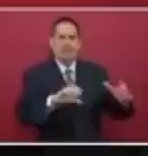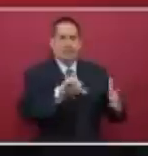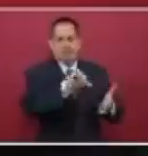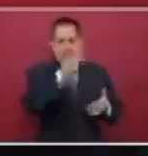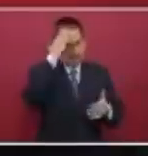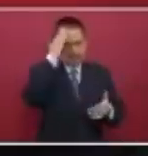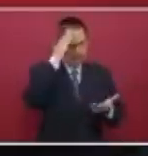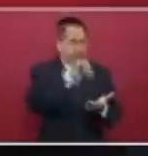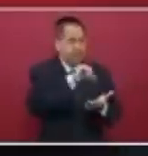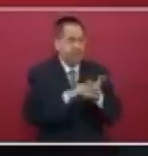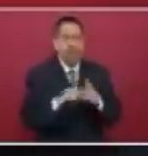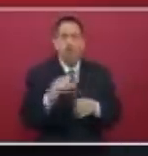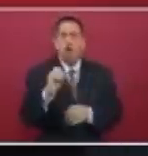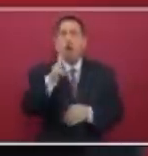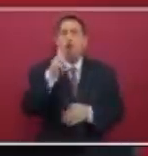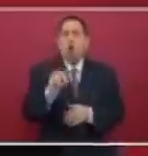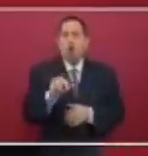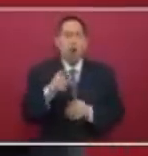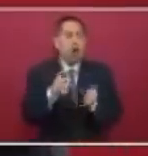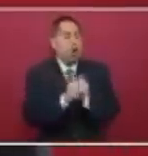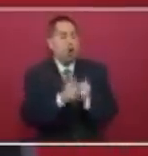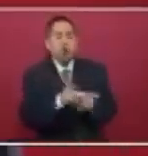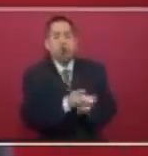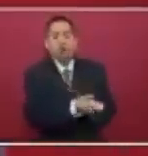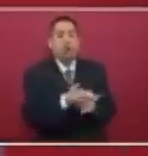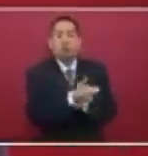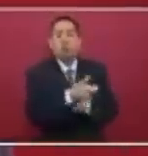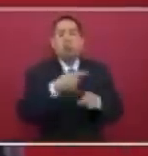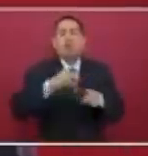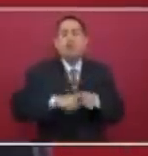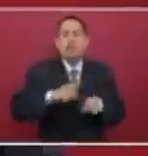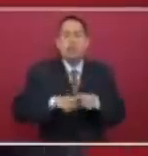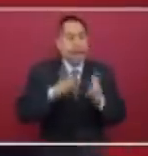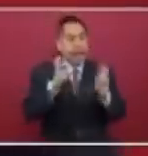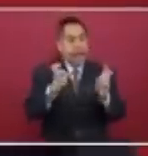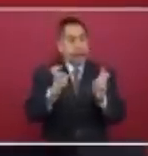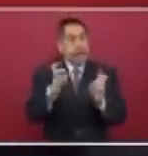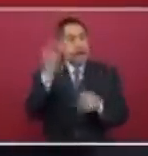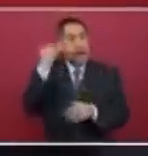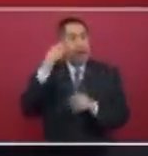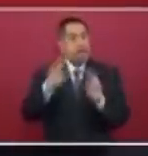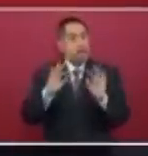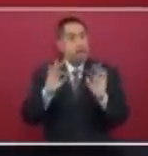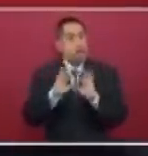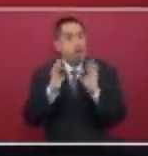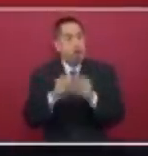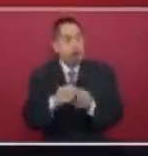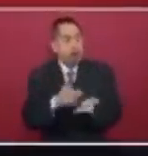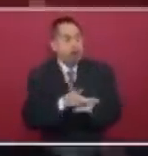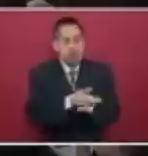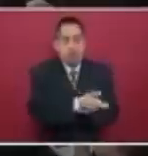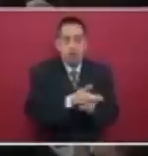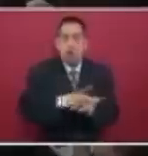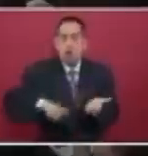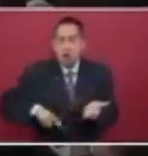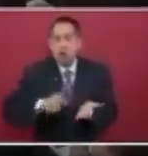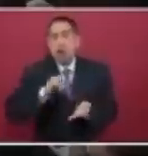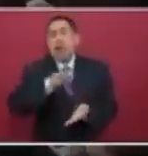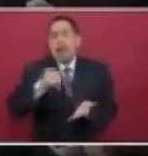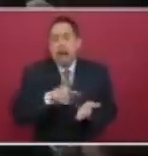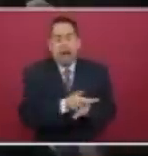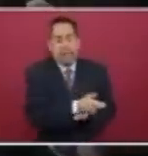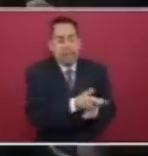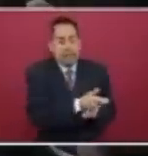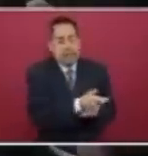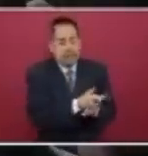de obra pública financiada este fue el esquema que con el cual se financió esta doble y